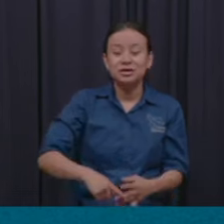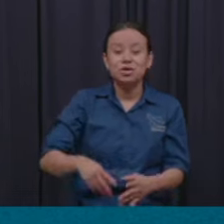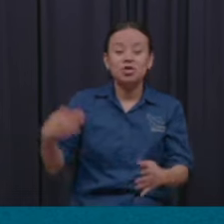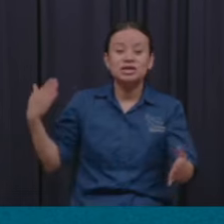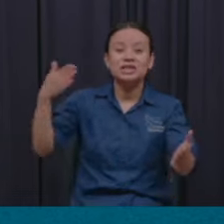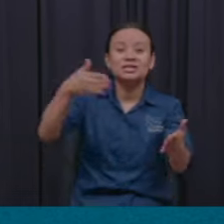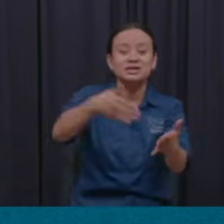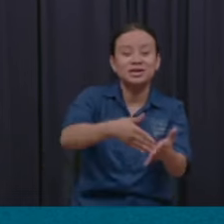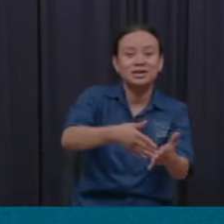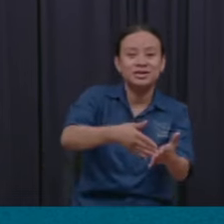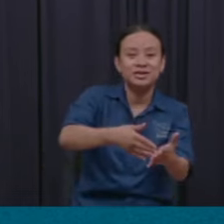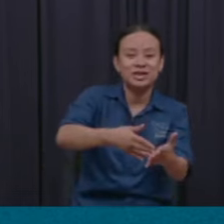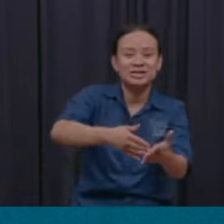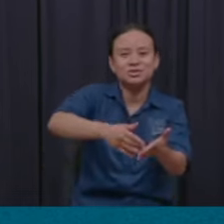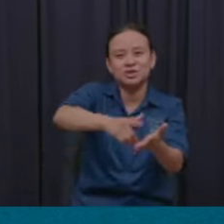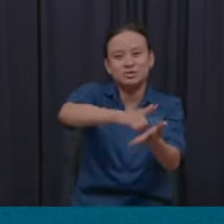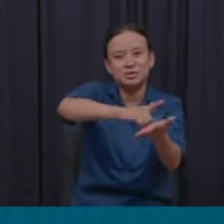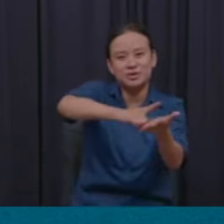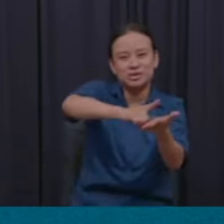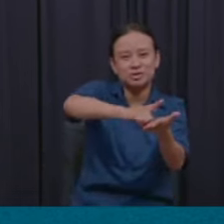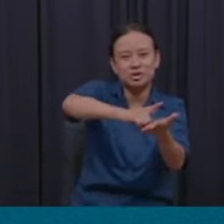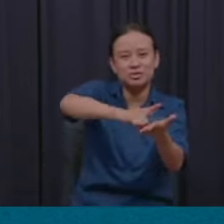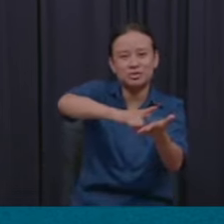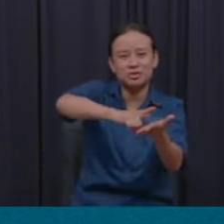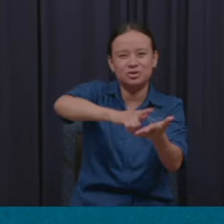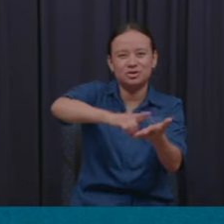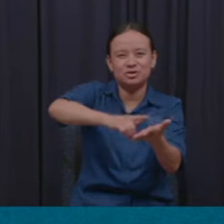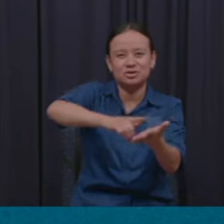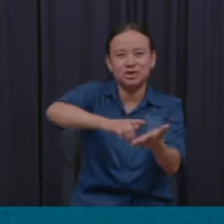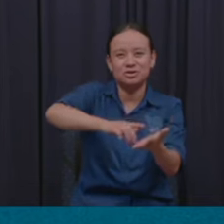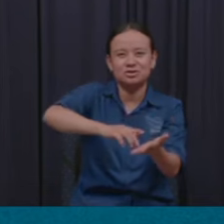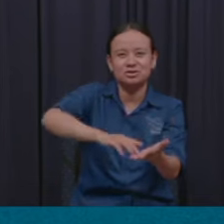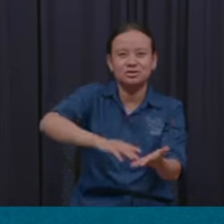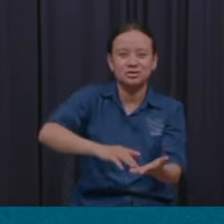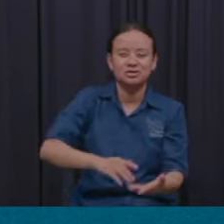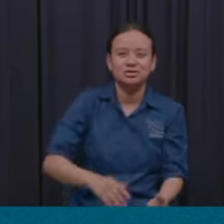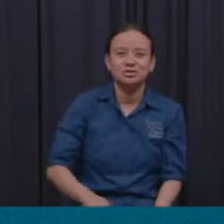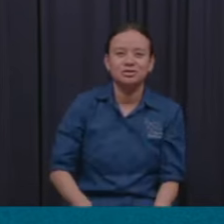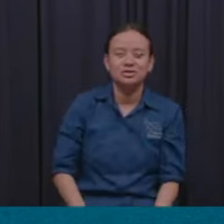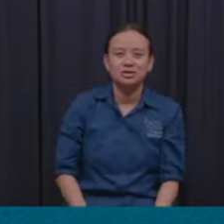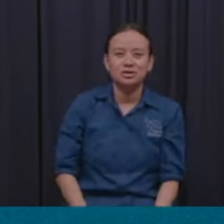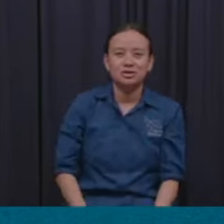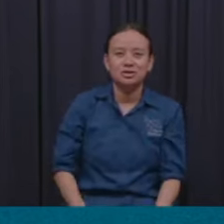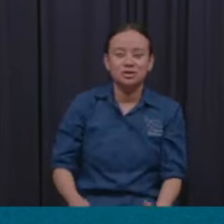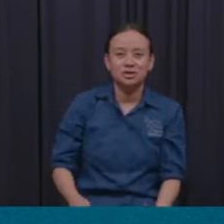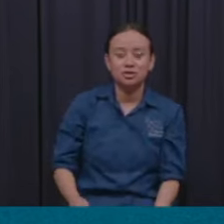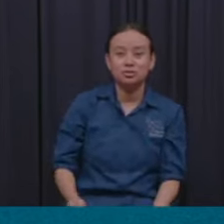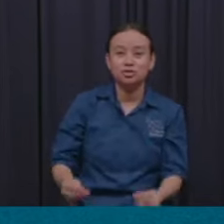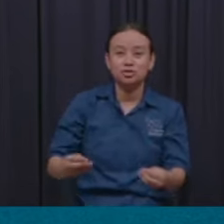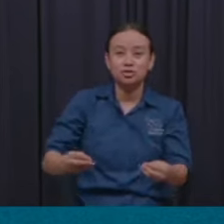para ver qué está ocurriendo allí. Pero inmediatamente el Espíritu Santo habla, aquí hay cosas robadas.